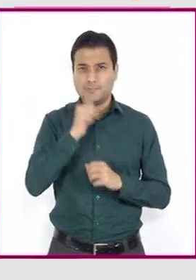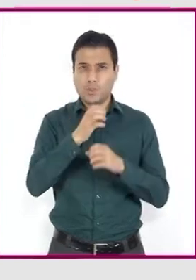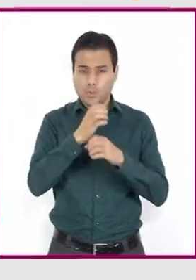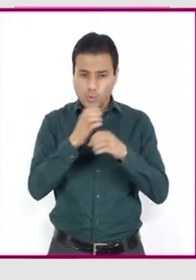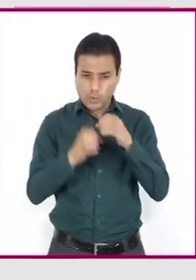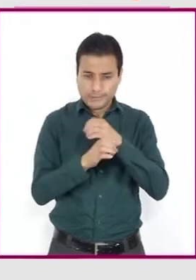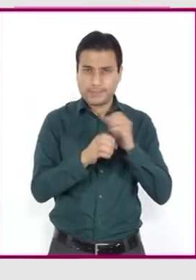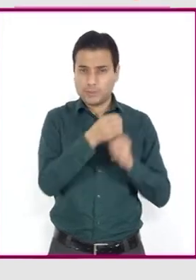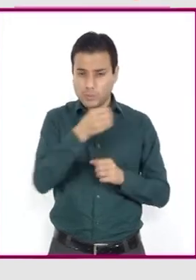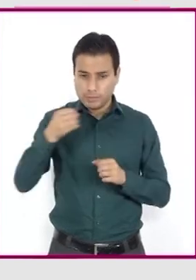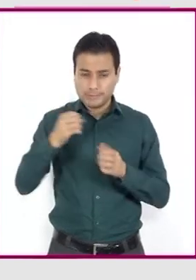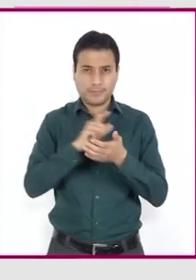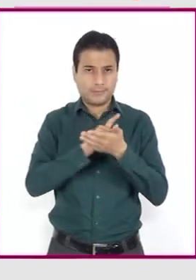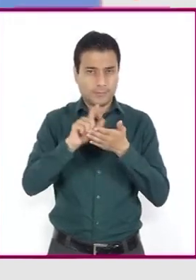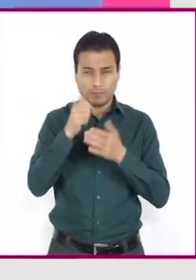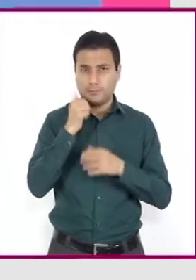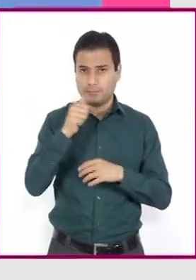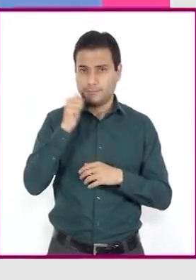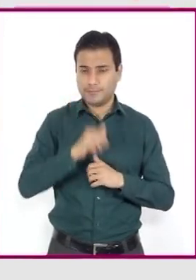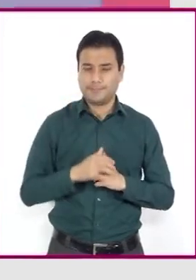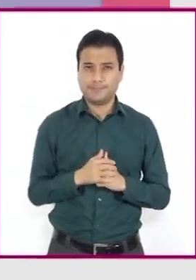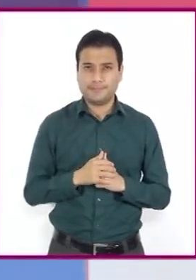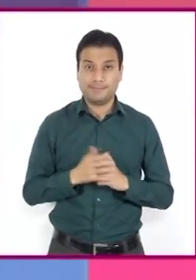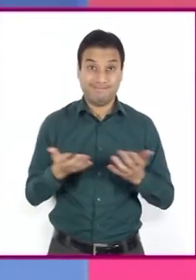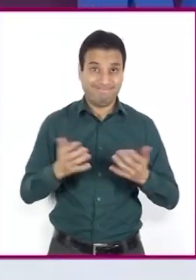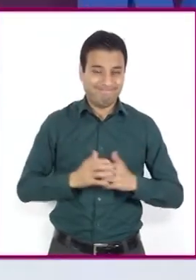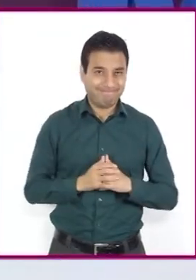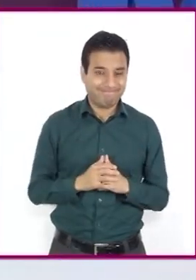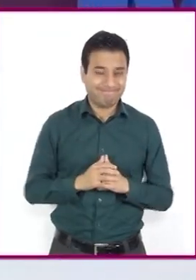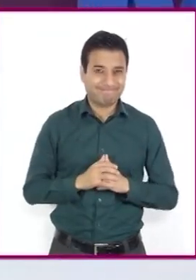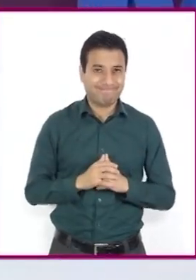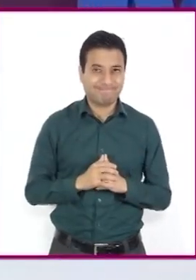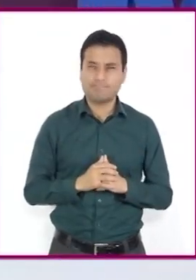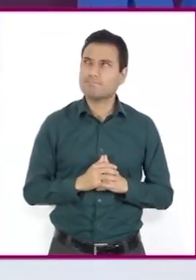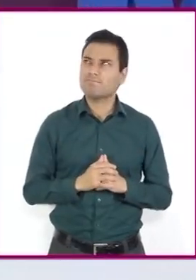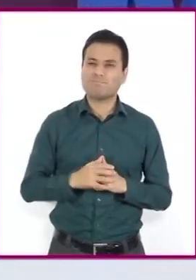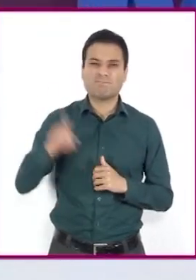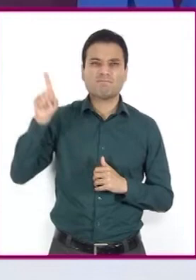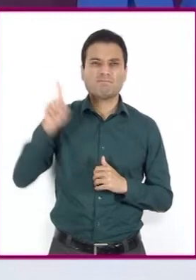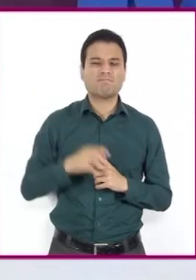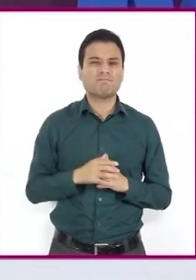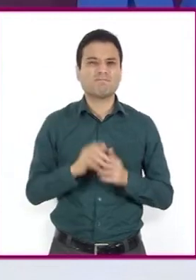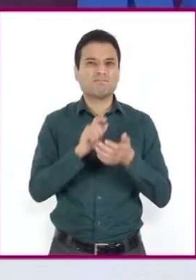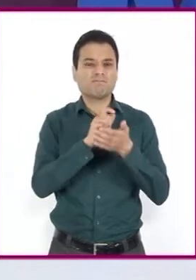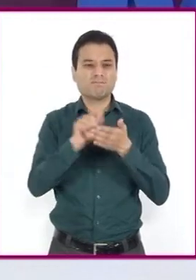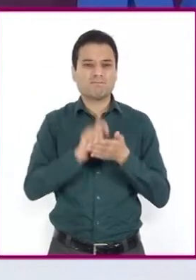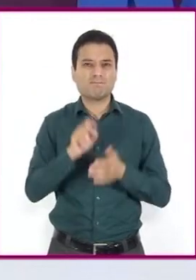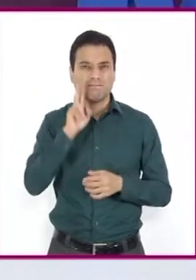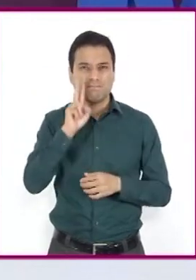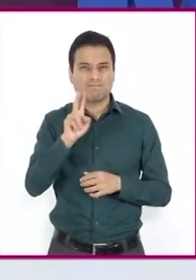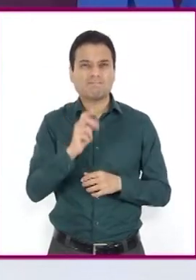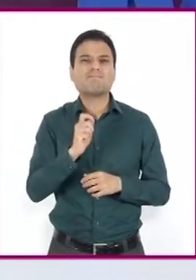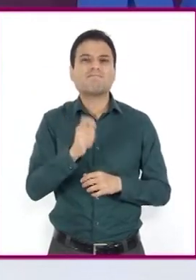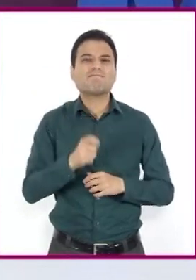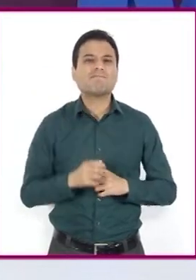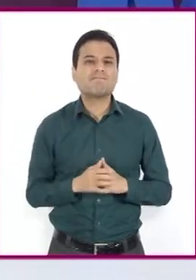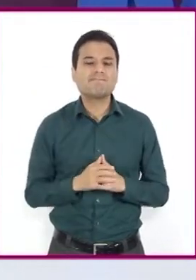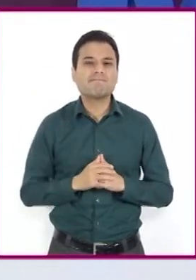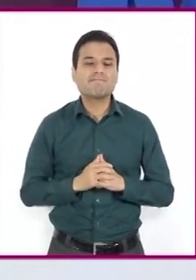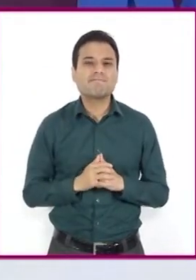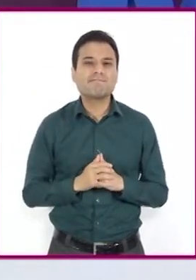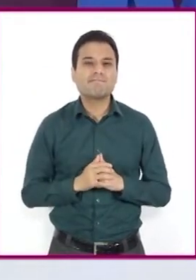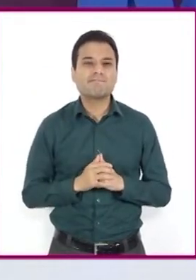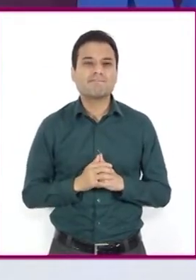y la limpieza dentro del salón. Ahora bien, ¿qué notaron acerca de la redacción de los verbos con los que inicia cada